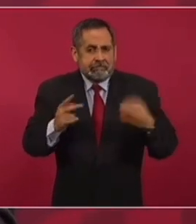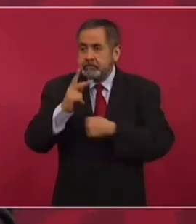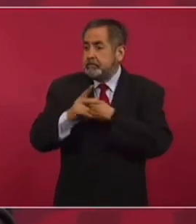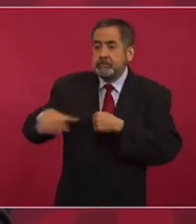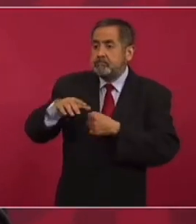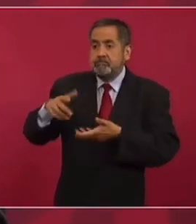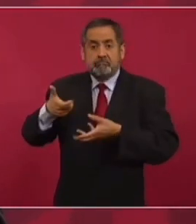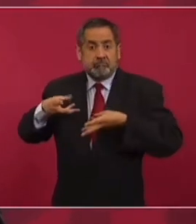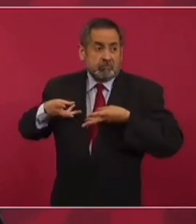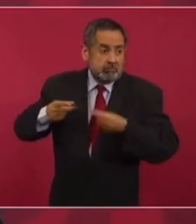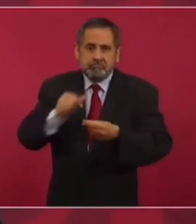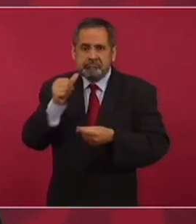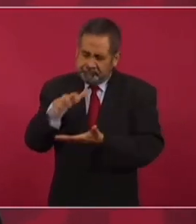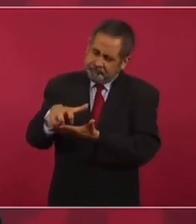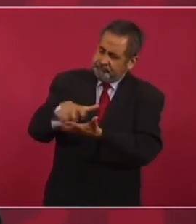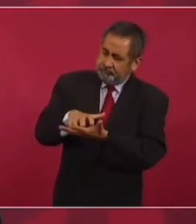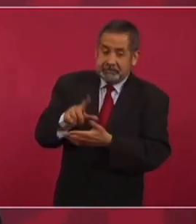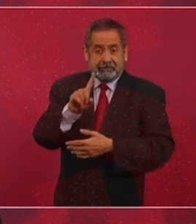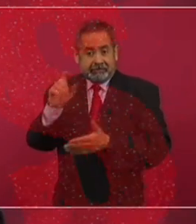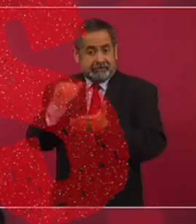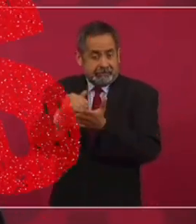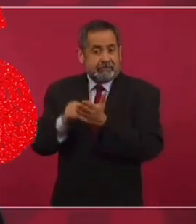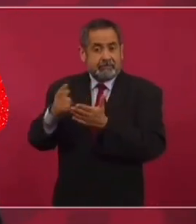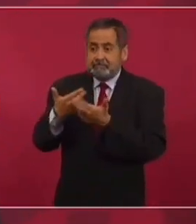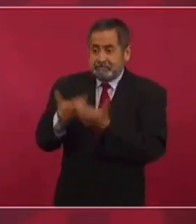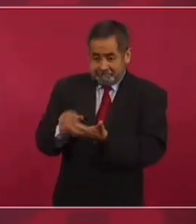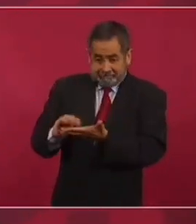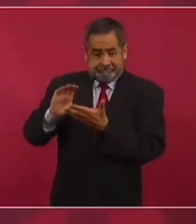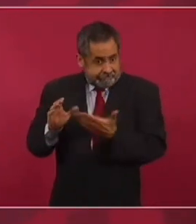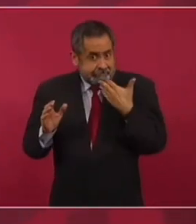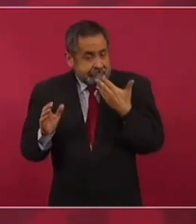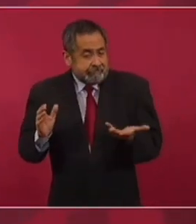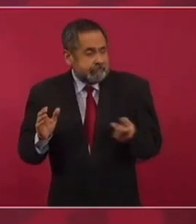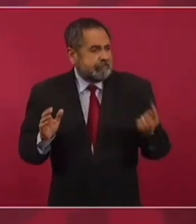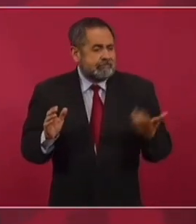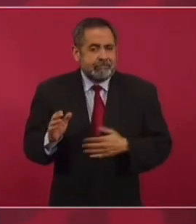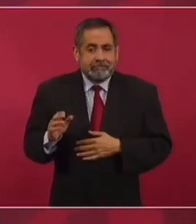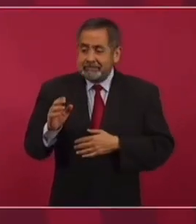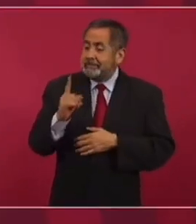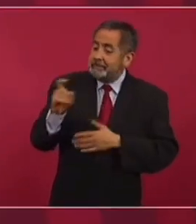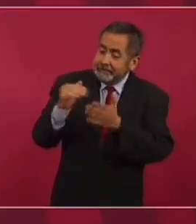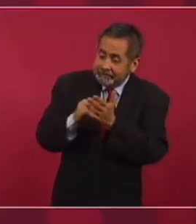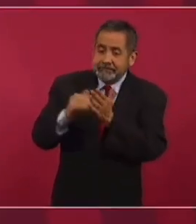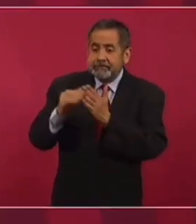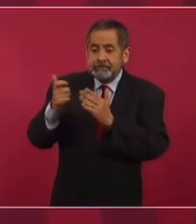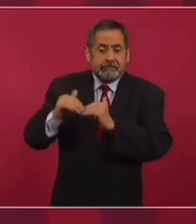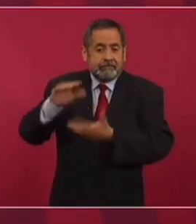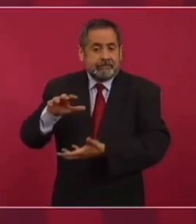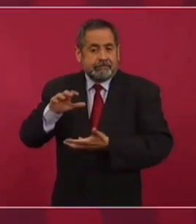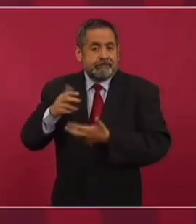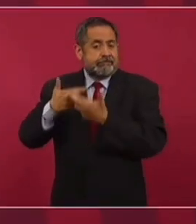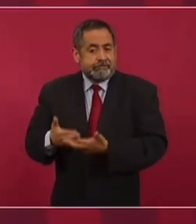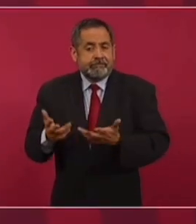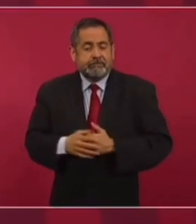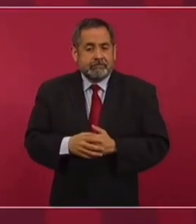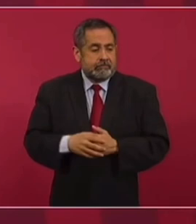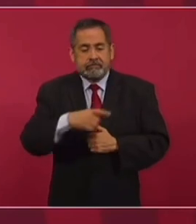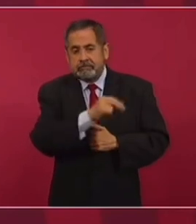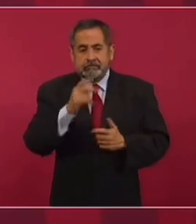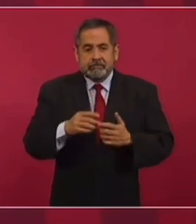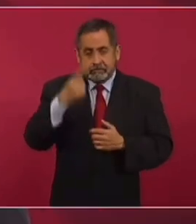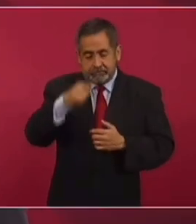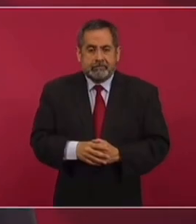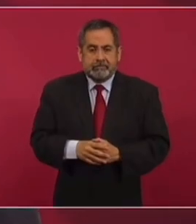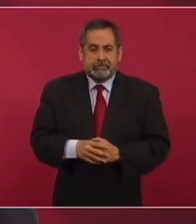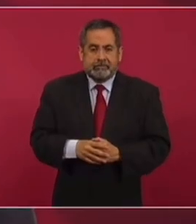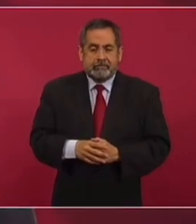se ahorró más de 100 mil millones de pesos. Más de 100 mil millones de pesos. Por no permitir